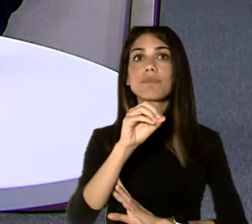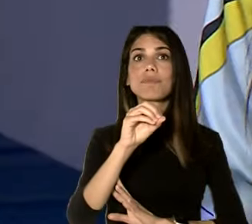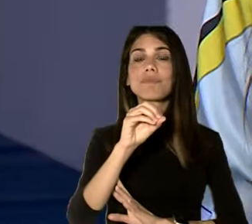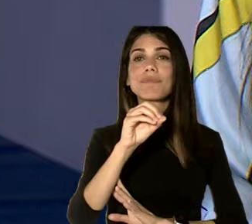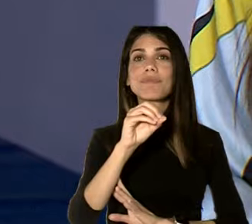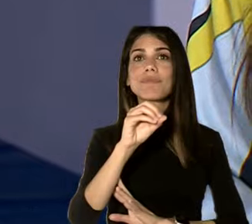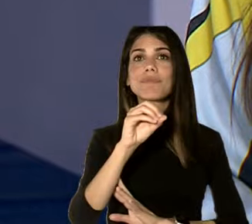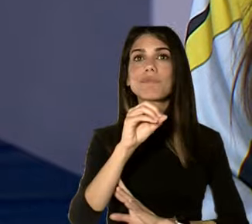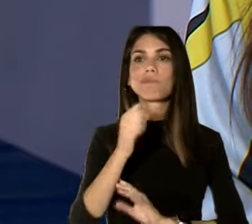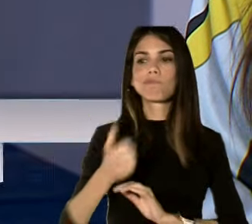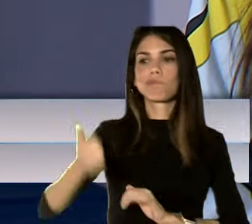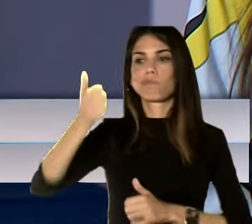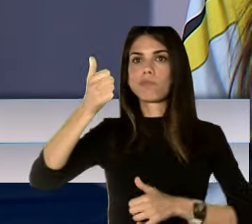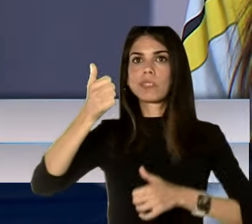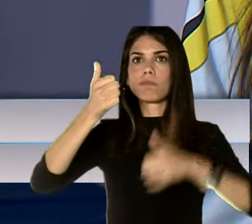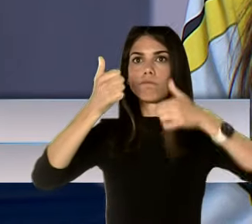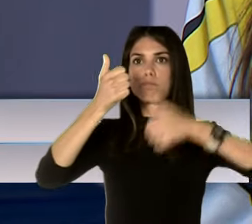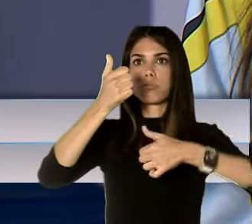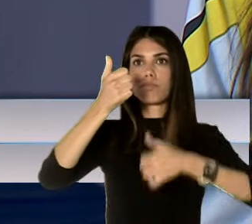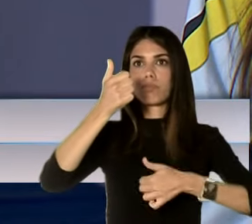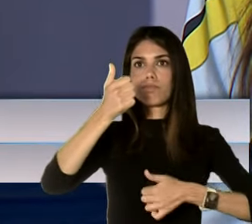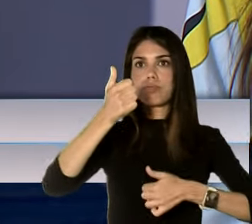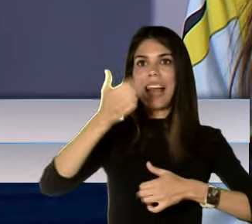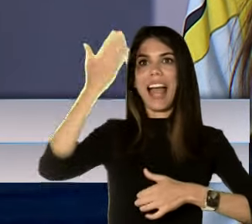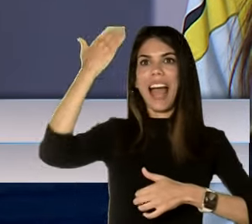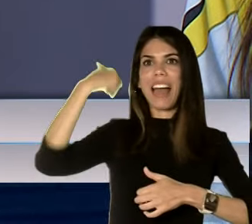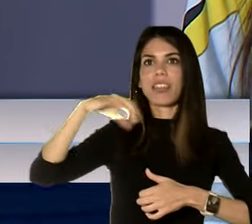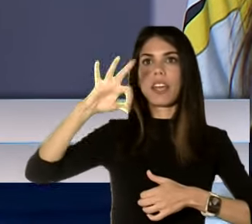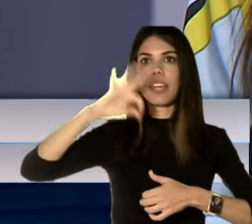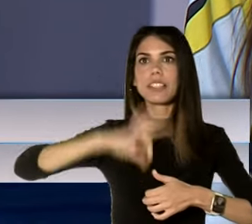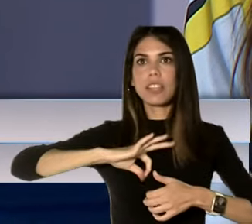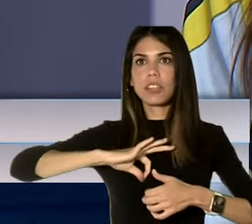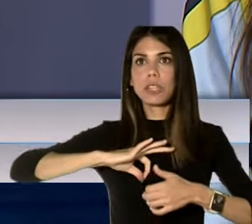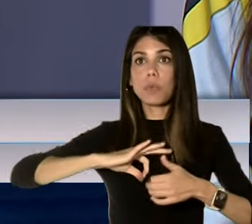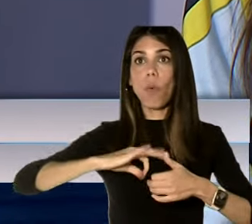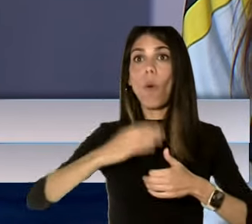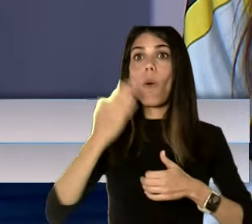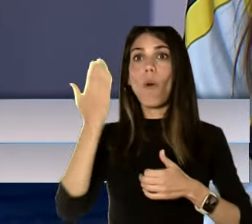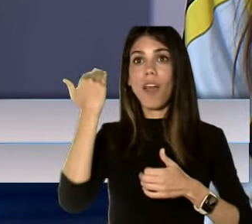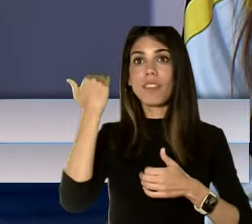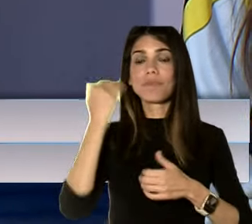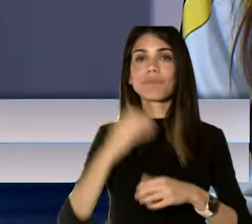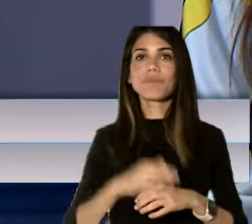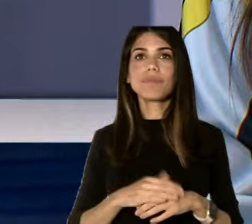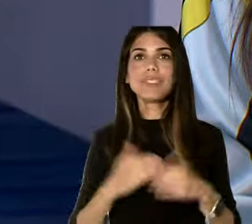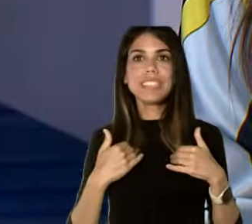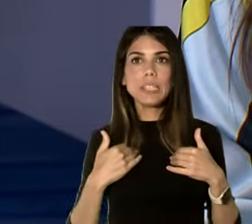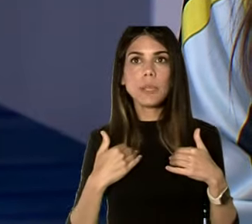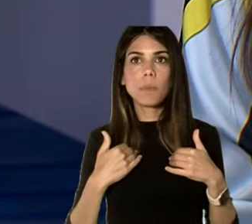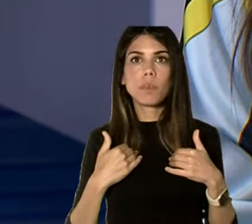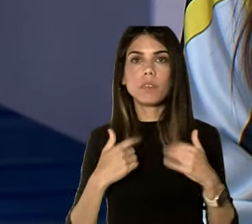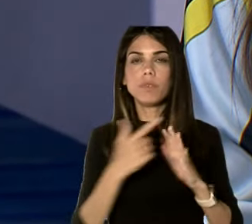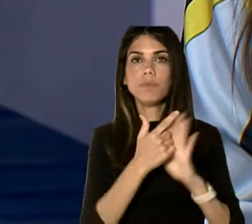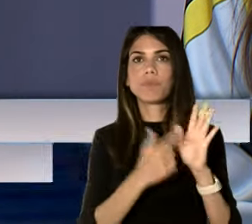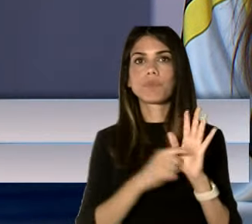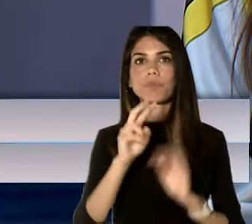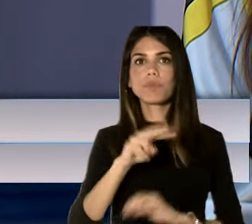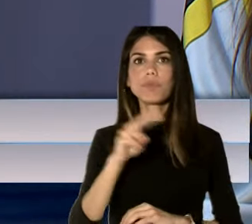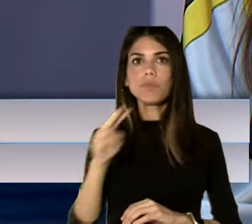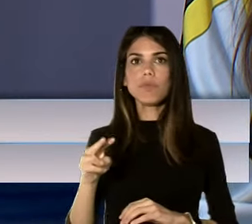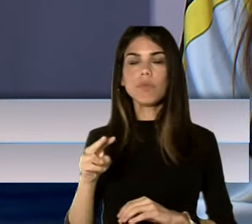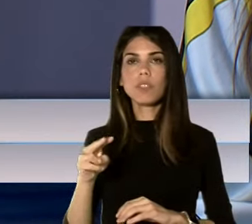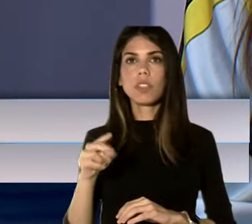que eran todas las leyes de incentivos que habían antes de lo que se está hablando específicamente ahí de la lo que era la ley 22 es